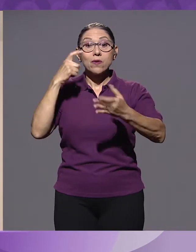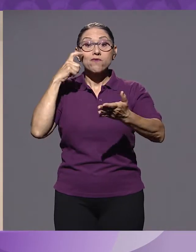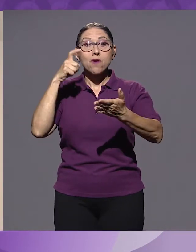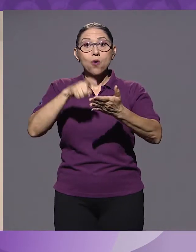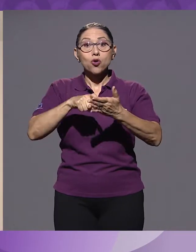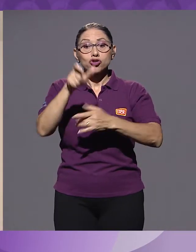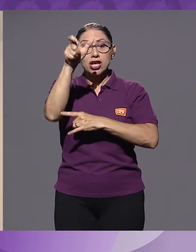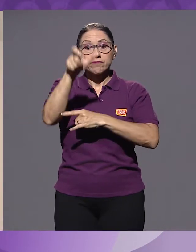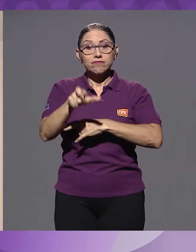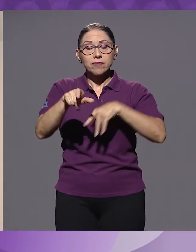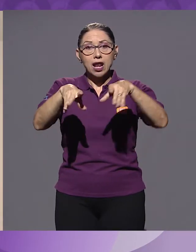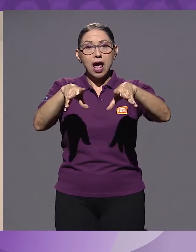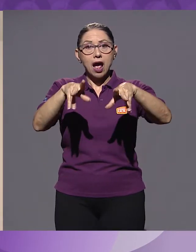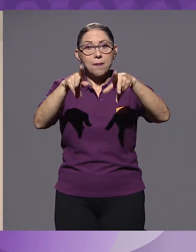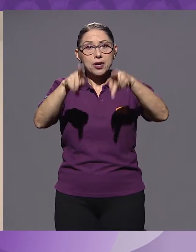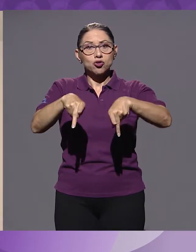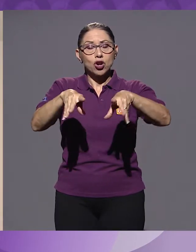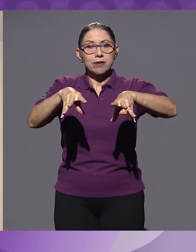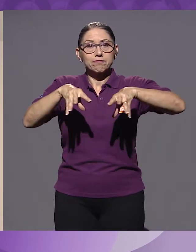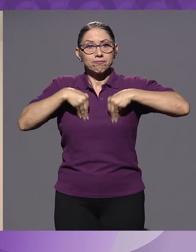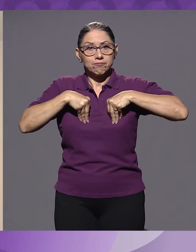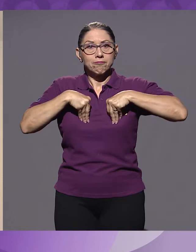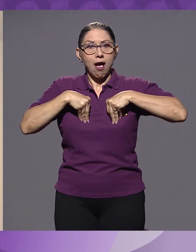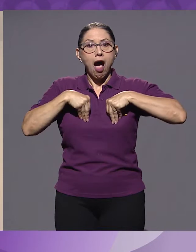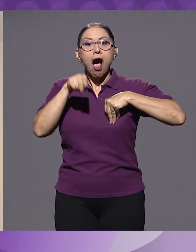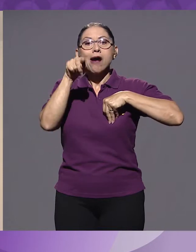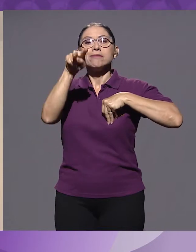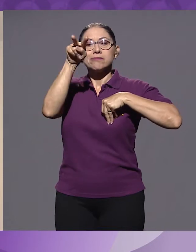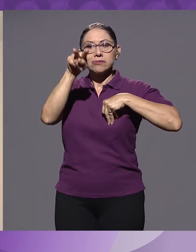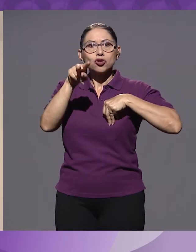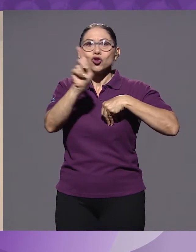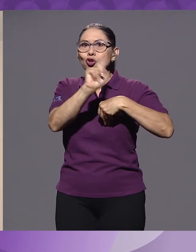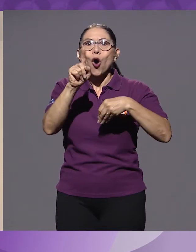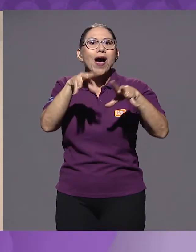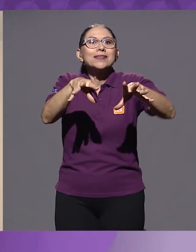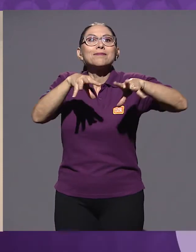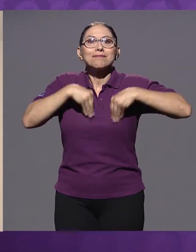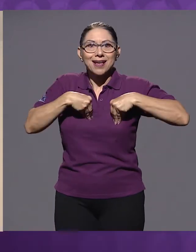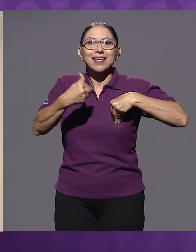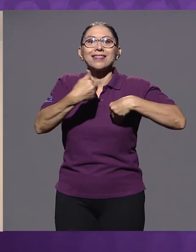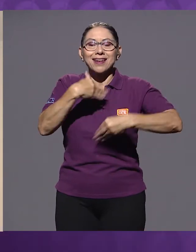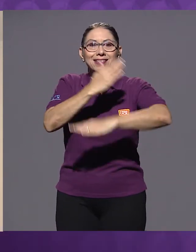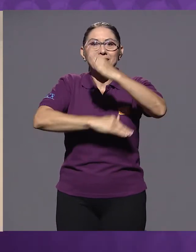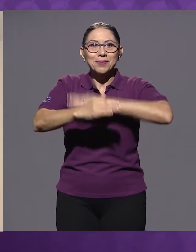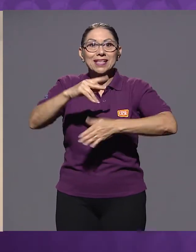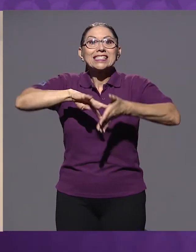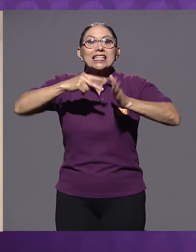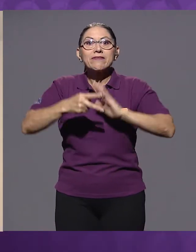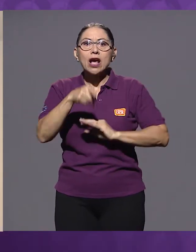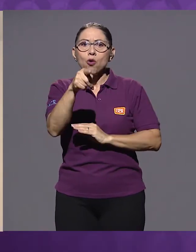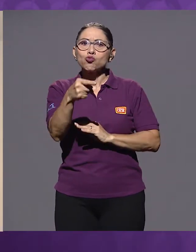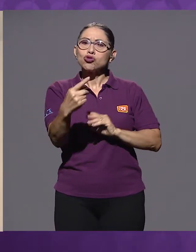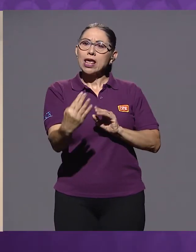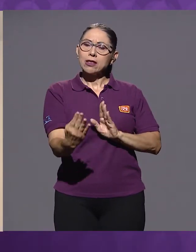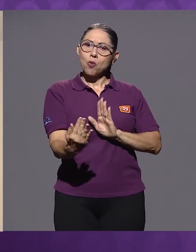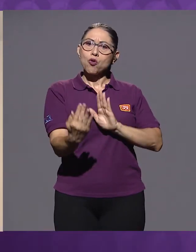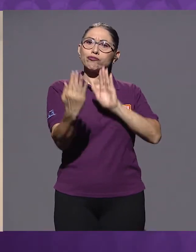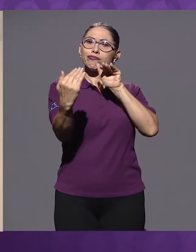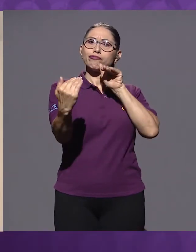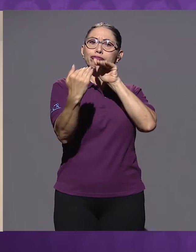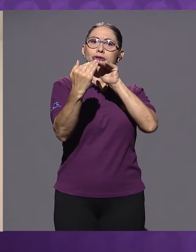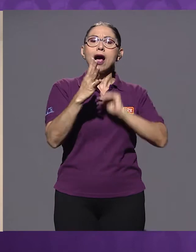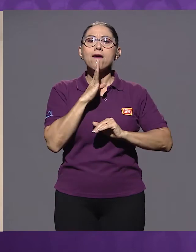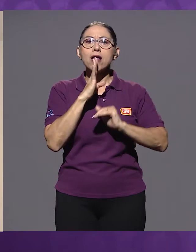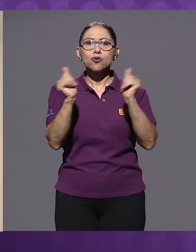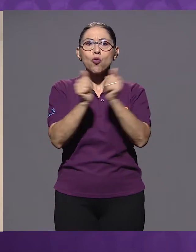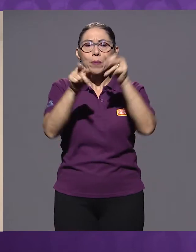reconocer a la persona, no es reconocer que tiene una discapacidad, sino que estás hablando con una persona, que te estás dirigiendo a una